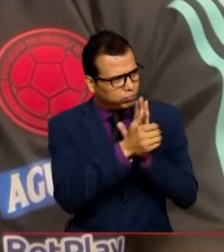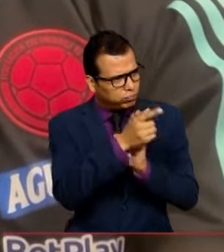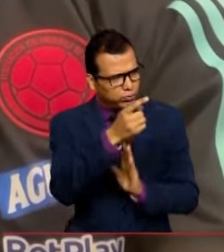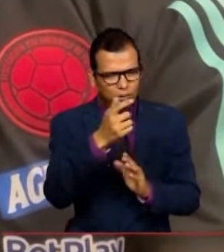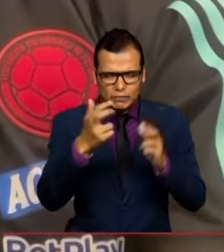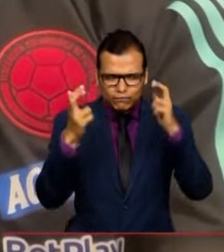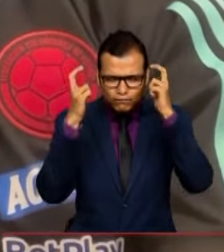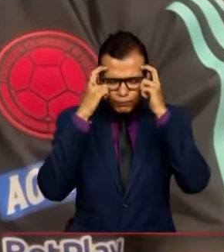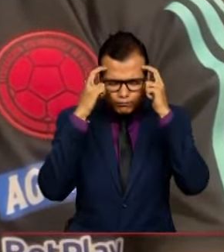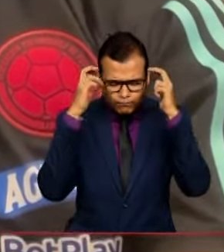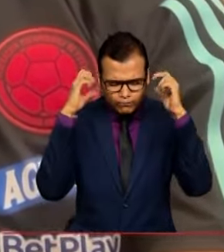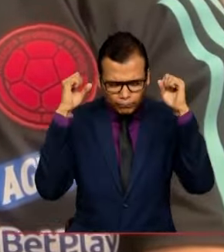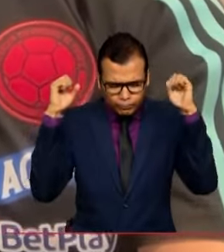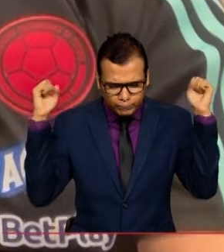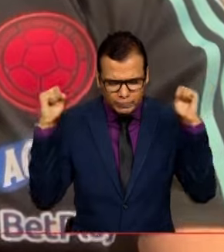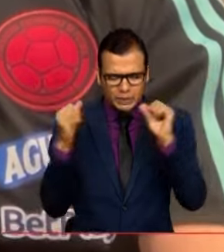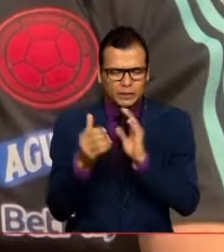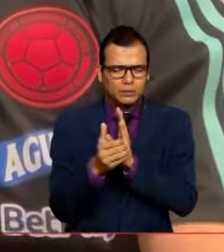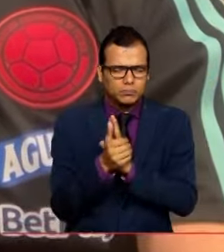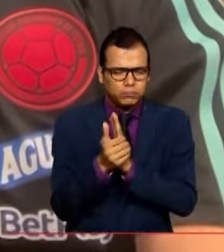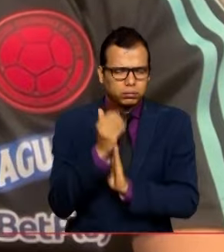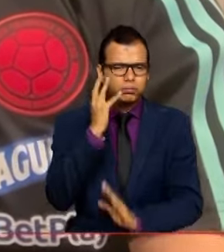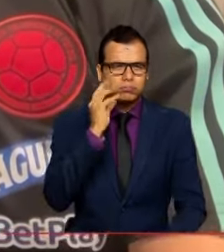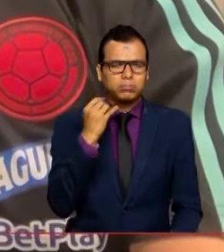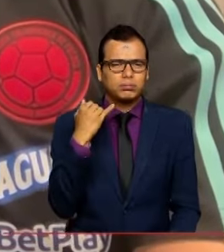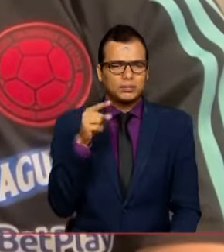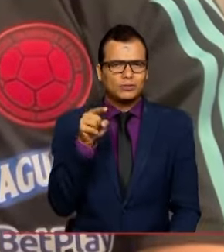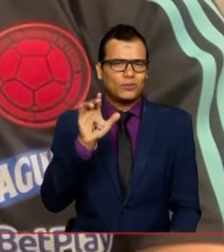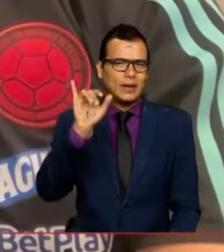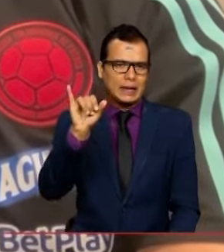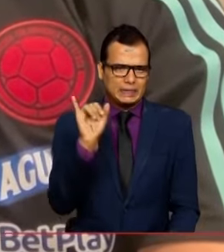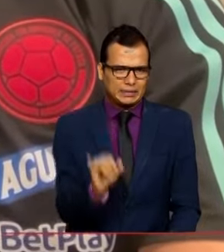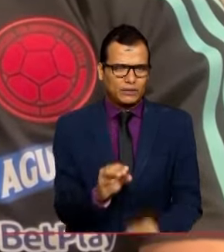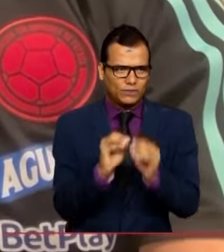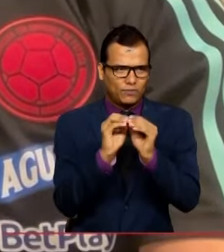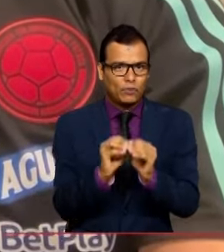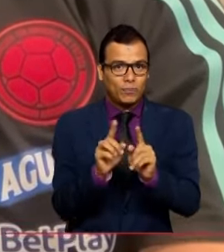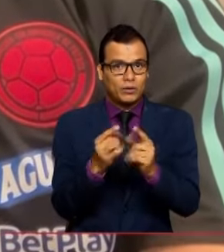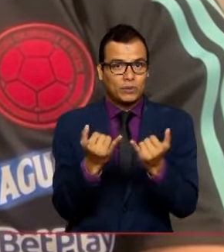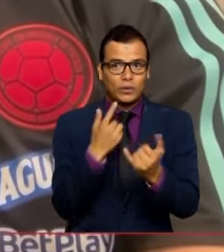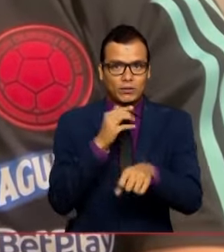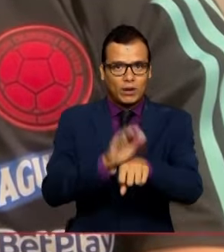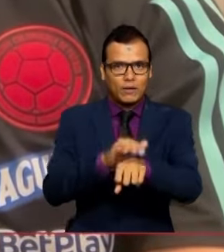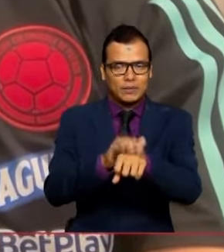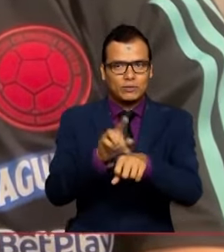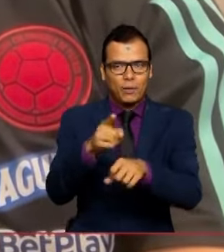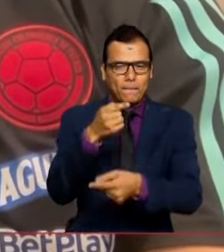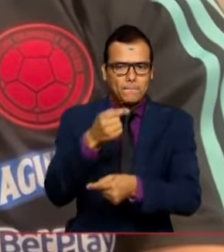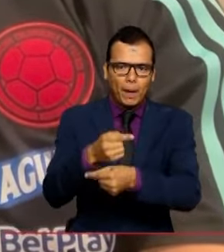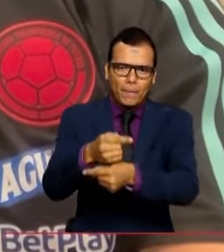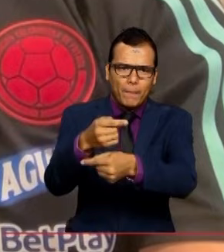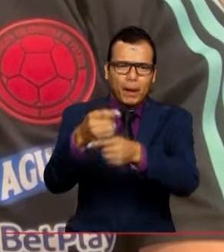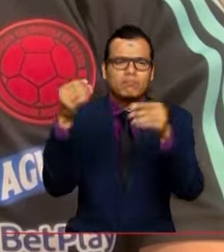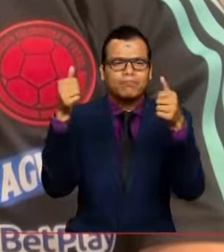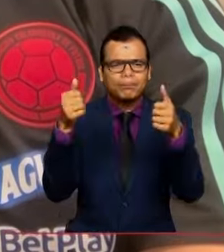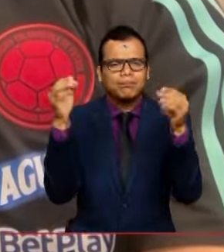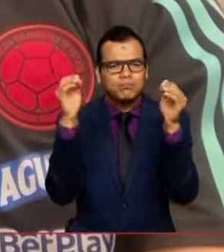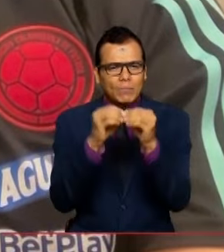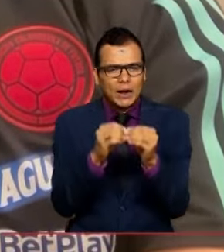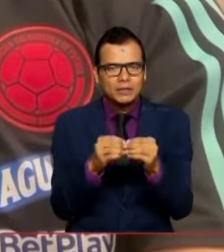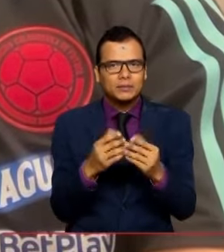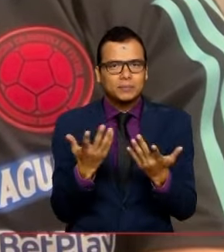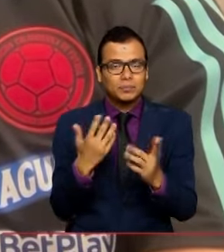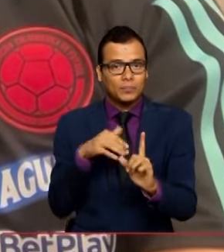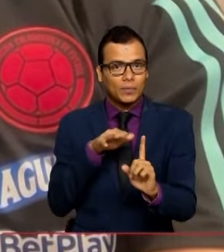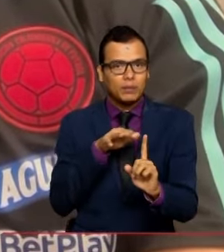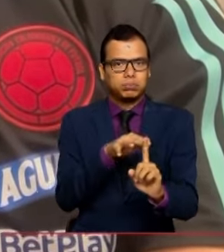conocimiento y tu experiencia. Pero yo te hablaba ahora de tu magia, de esa varita mágica, no solo por los resultados, sino porque supiste llegarle a un